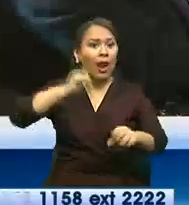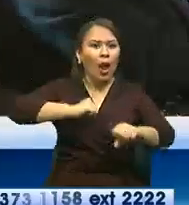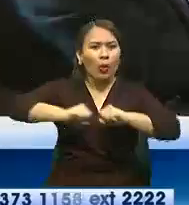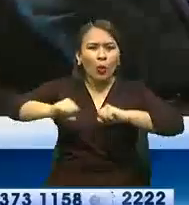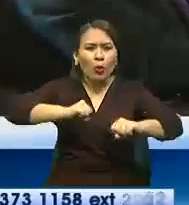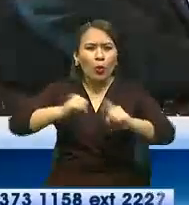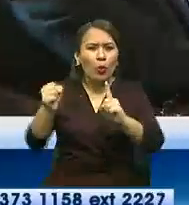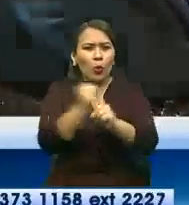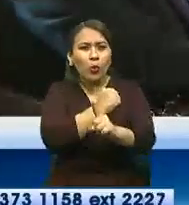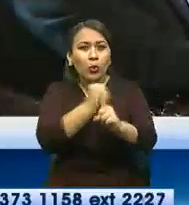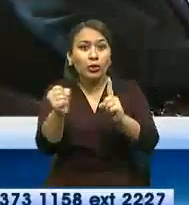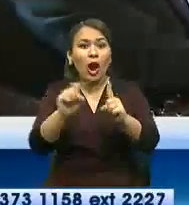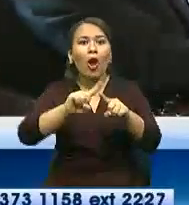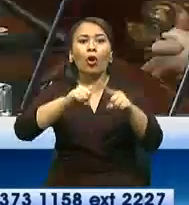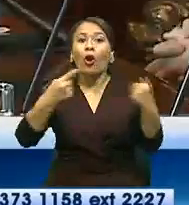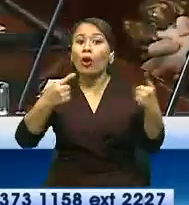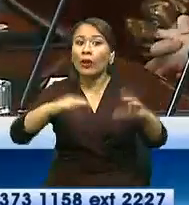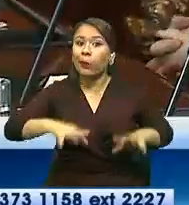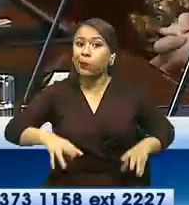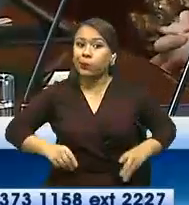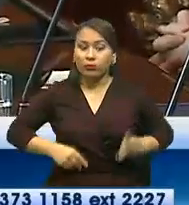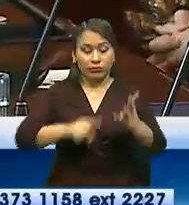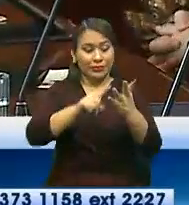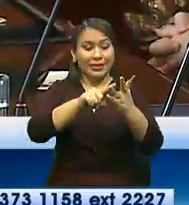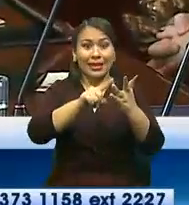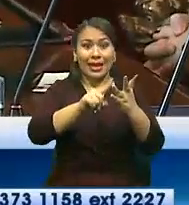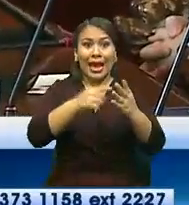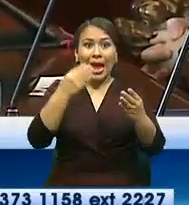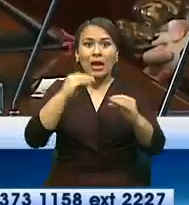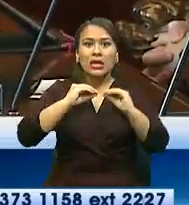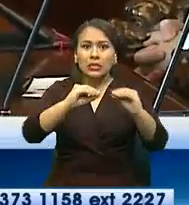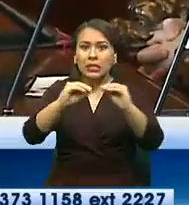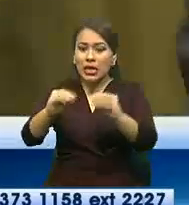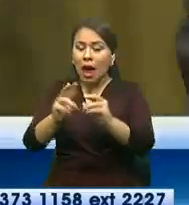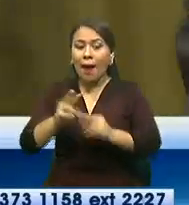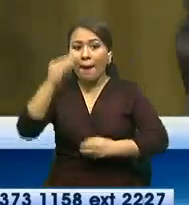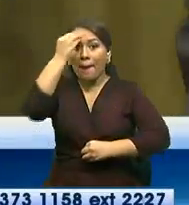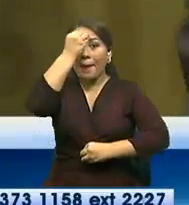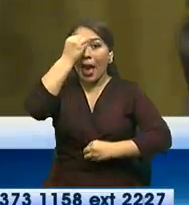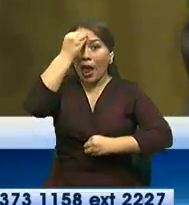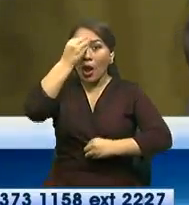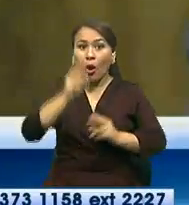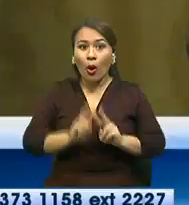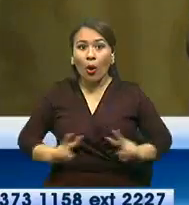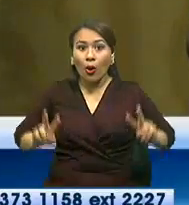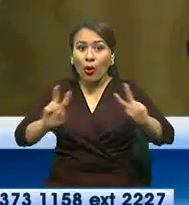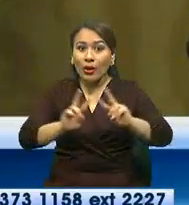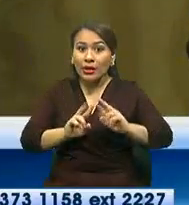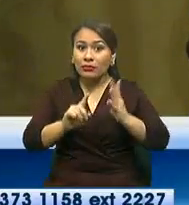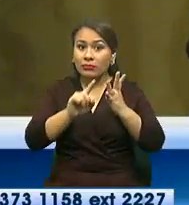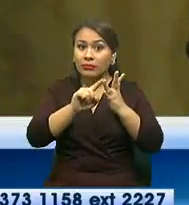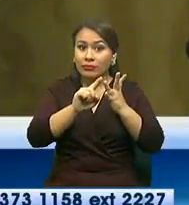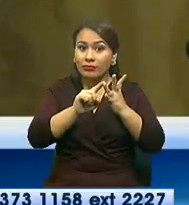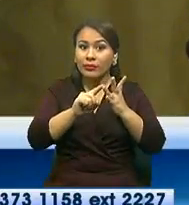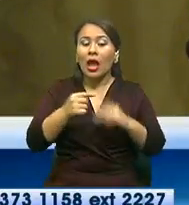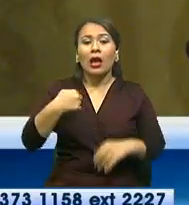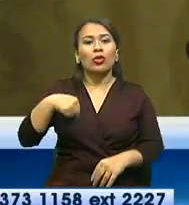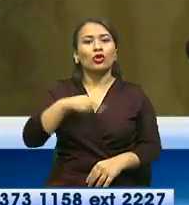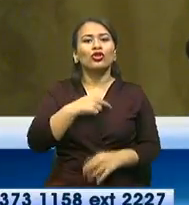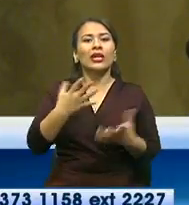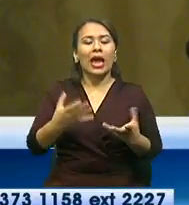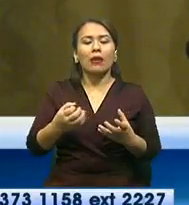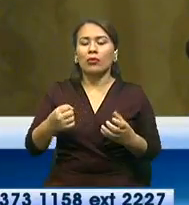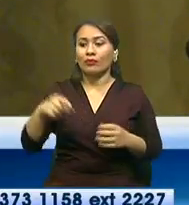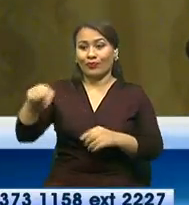contra la corrupción hasta el de incentivar la cultura de transparencia y los valores. Nuestra lucha será implacable. La